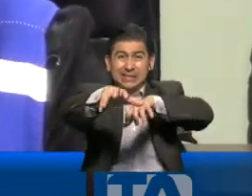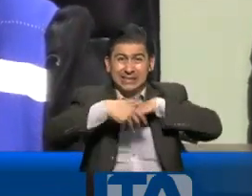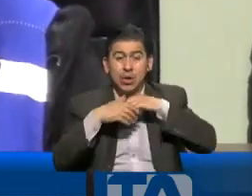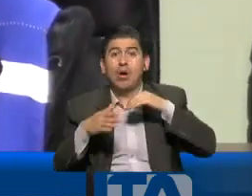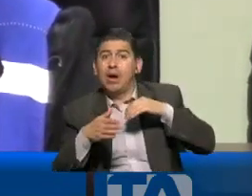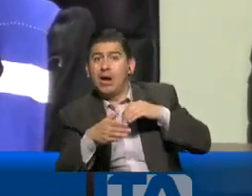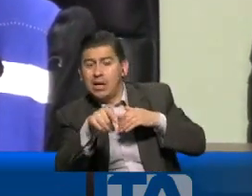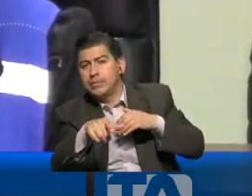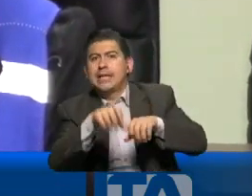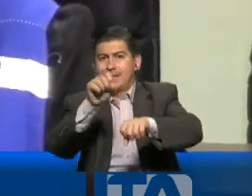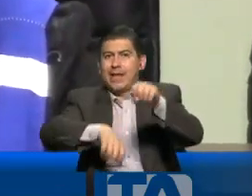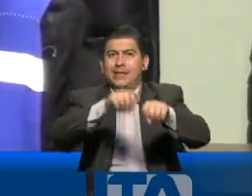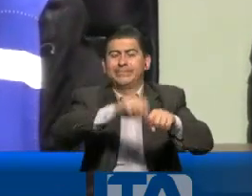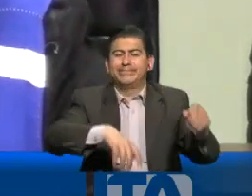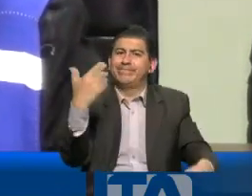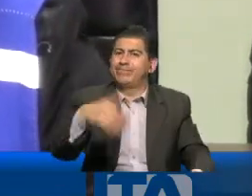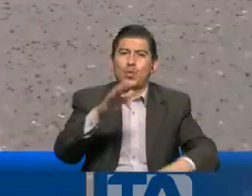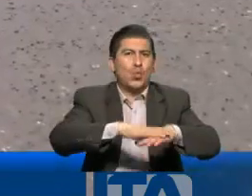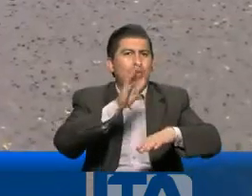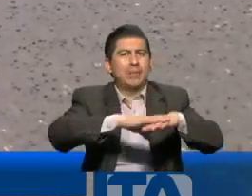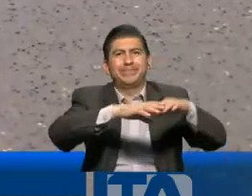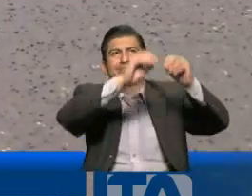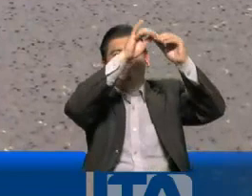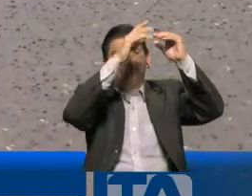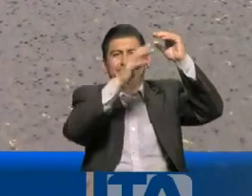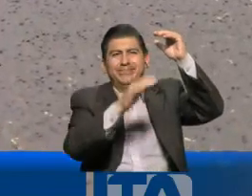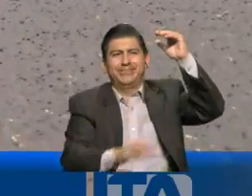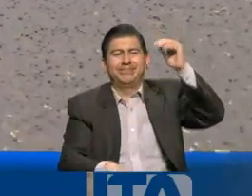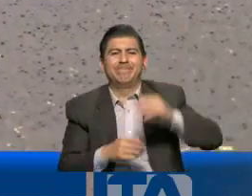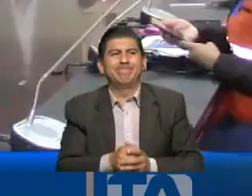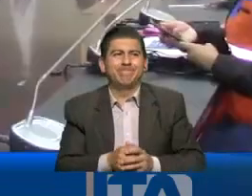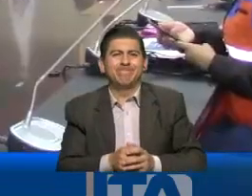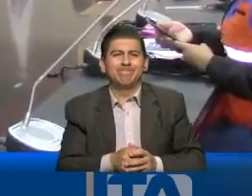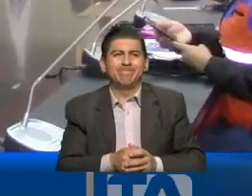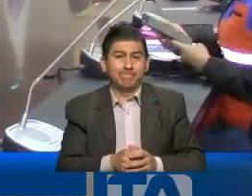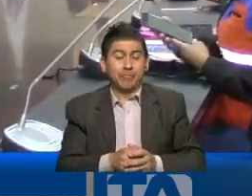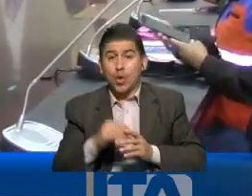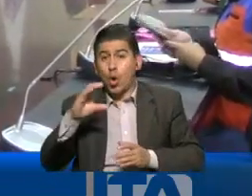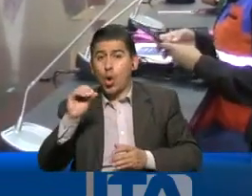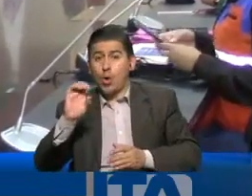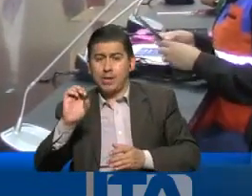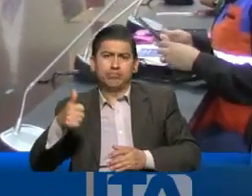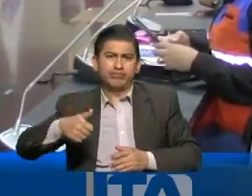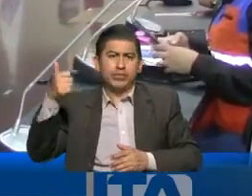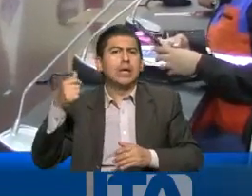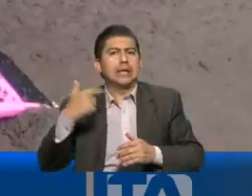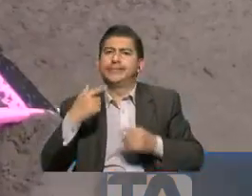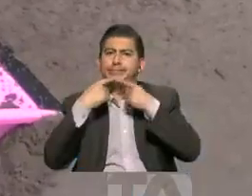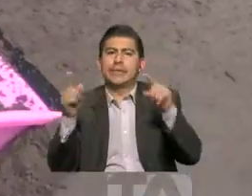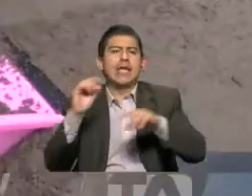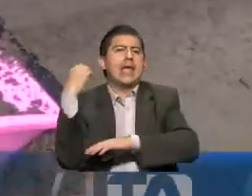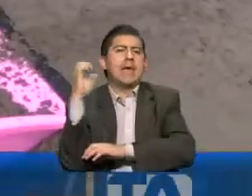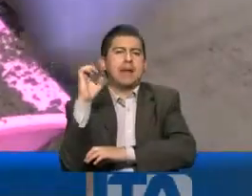de los sectores más afectados en la provincia de Chimborazo. Ante la presencia del material volcánico, el COE provincial declaró estado de emergencia